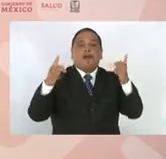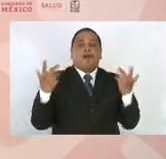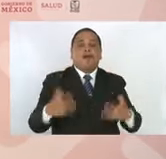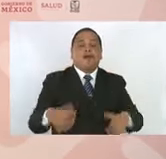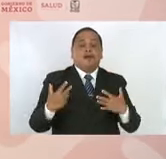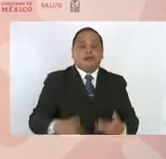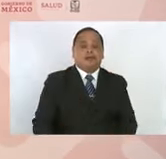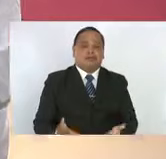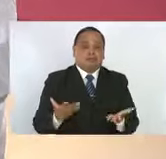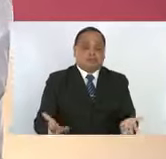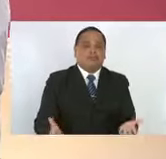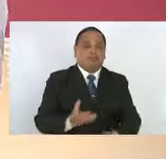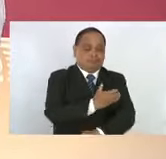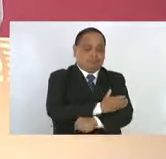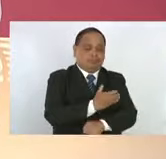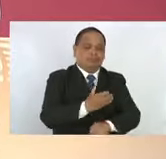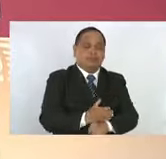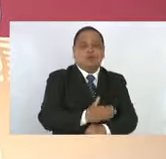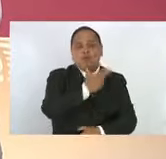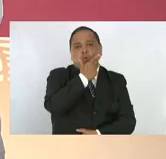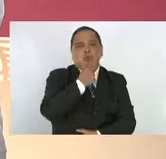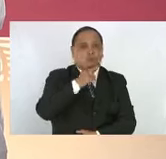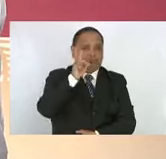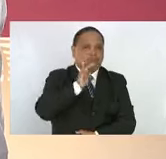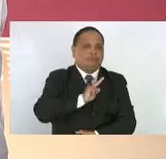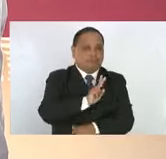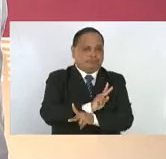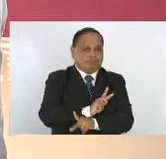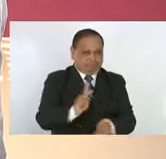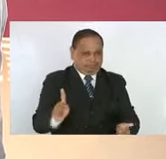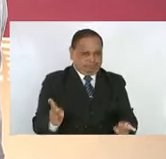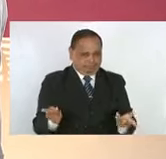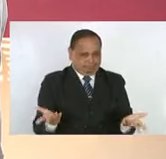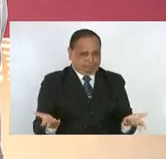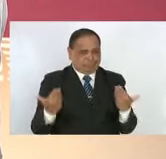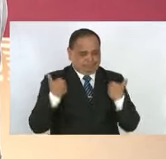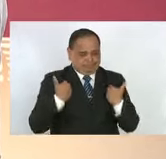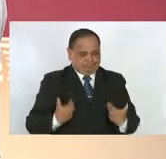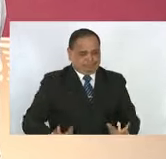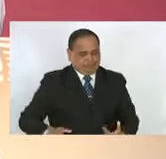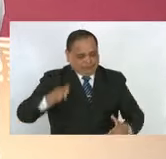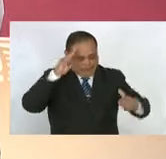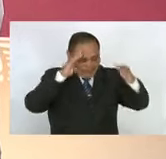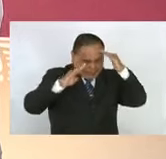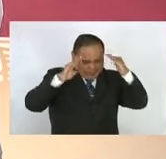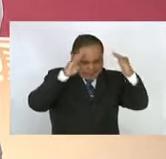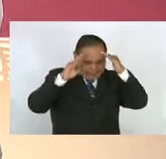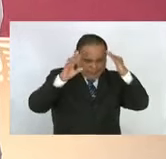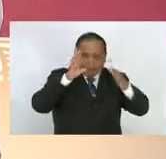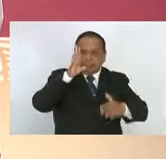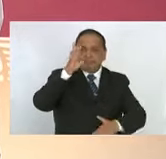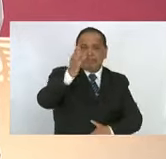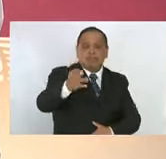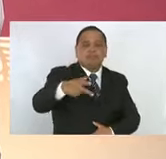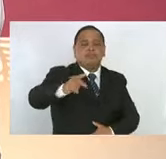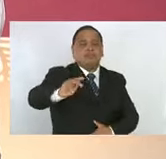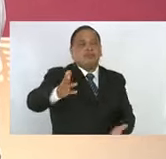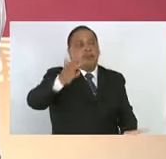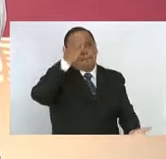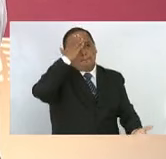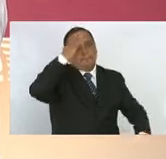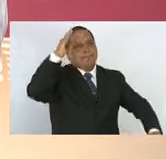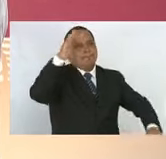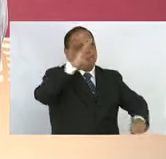Compañeras y compañeros, cuando pensaba cómo dirigirme a ustedes, recordaba una frase